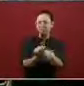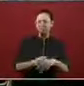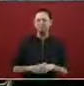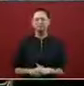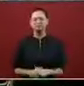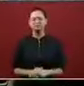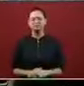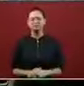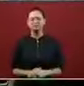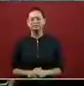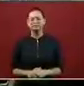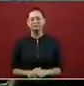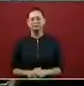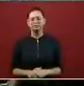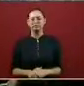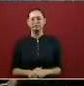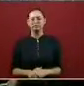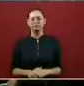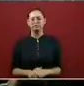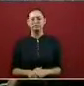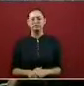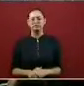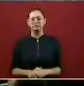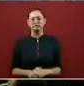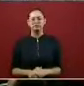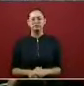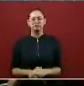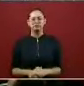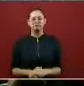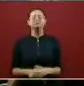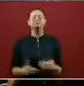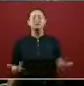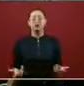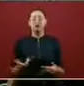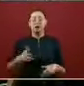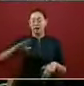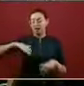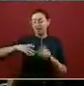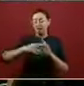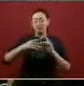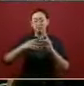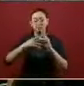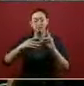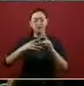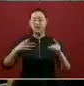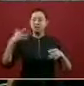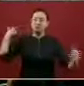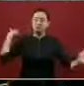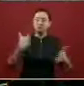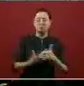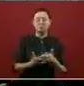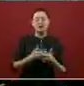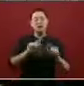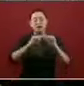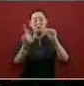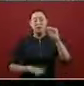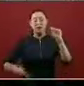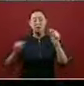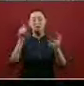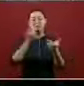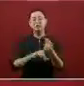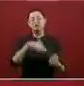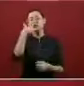que tenemos todos que limpiar al país de corrupción y es